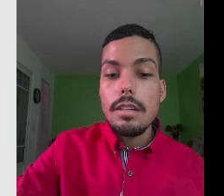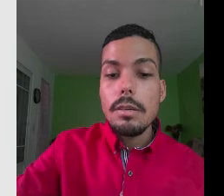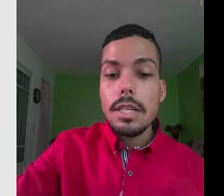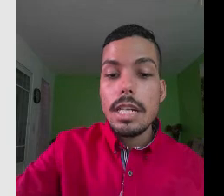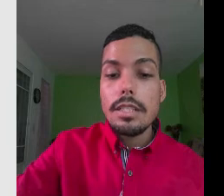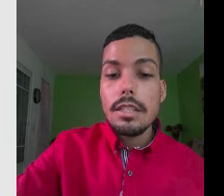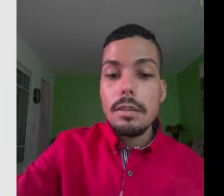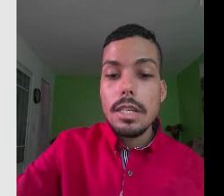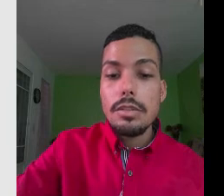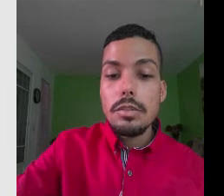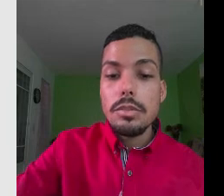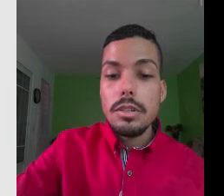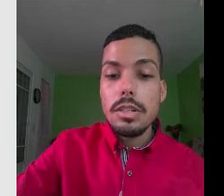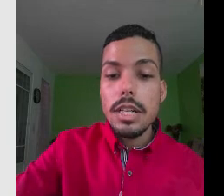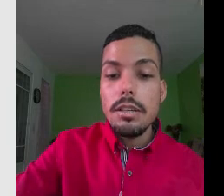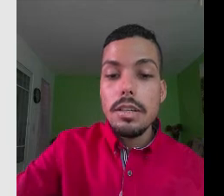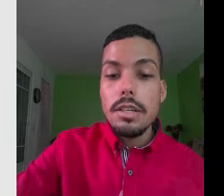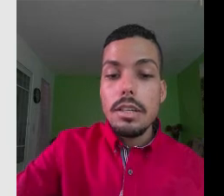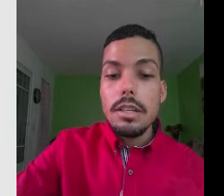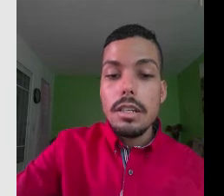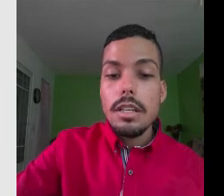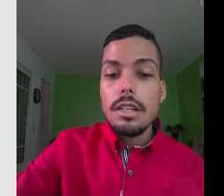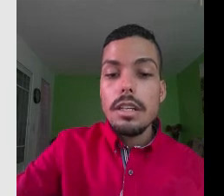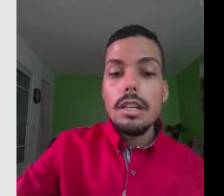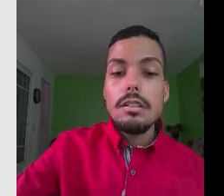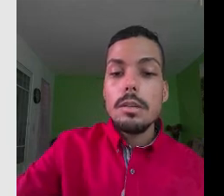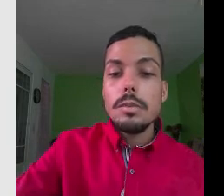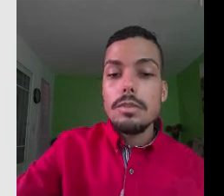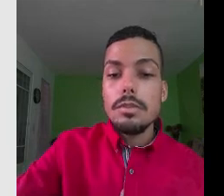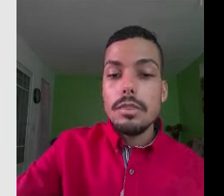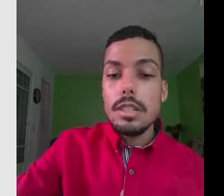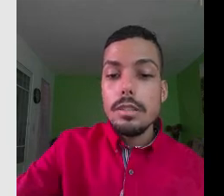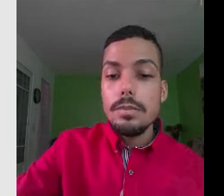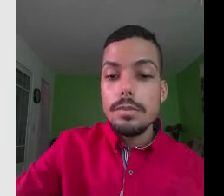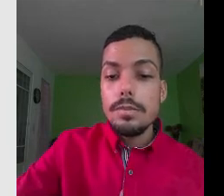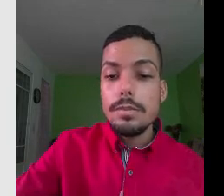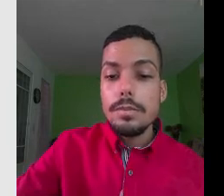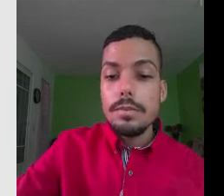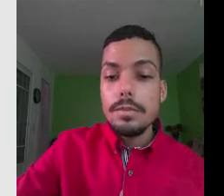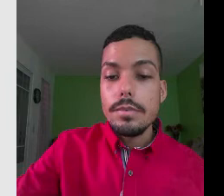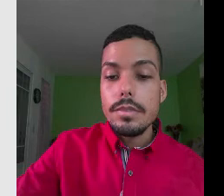desde arriba para que sea mayúscula, ¿ok? Y ahí vamos,